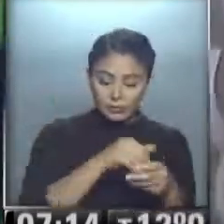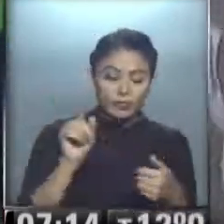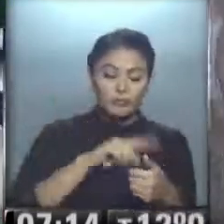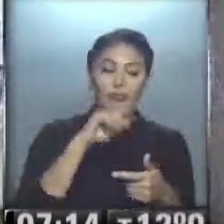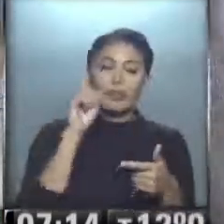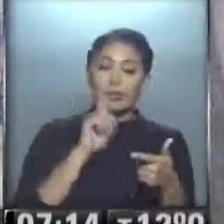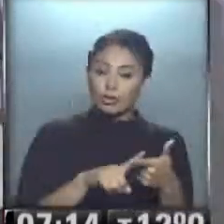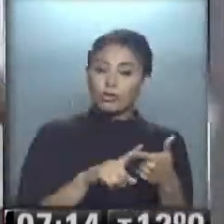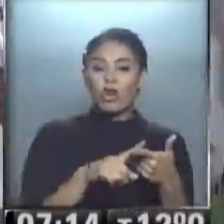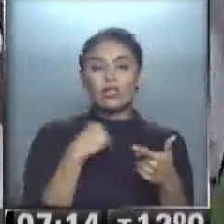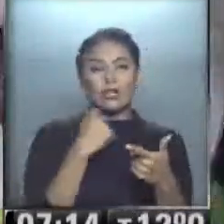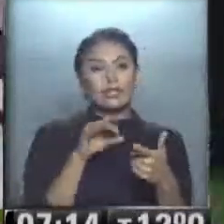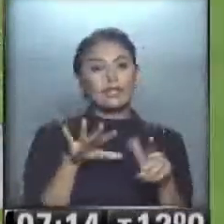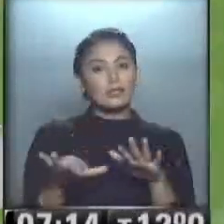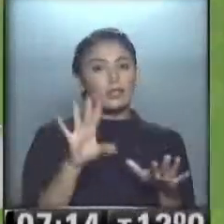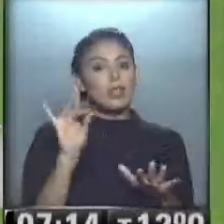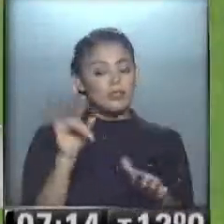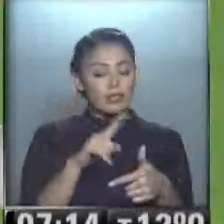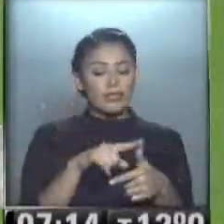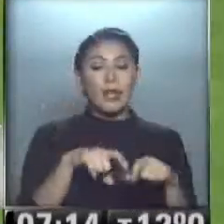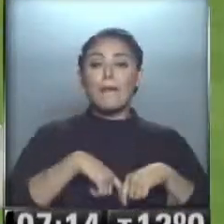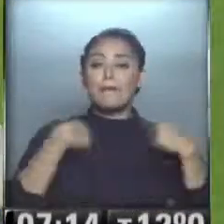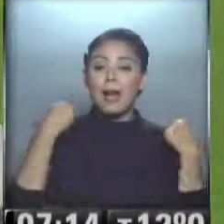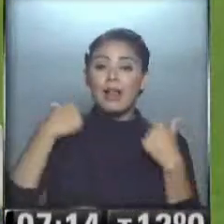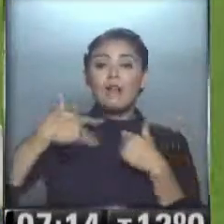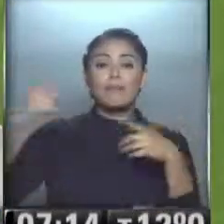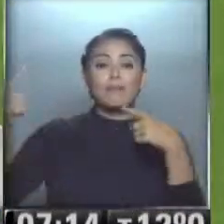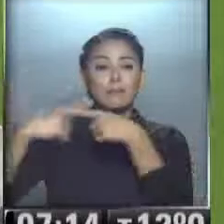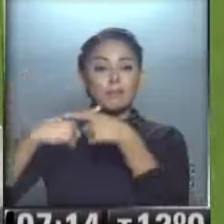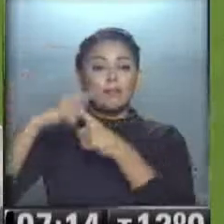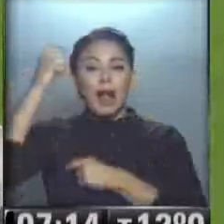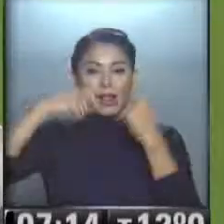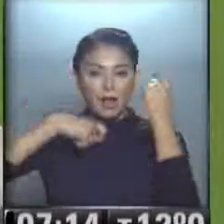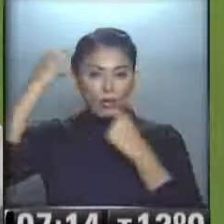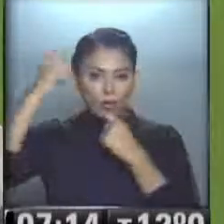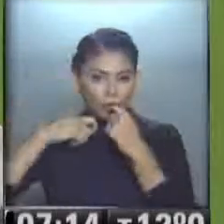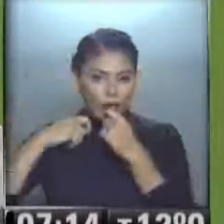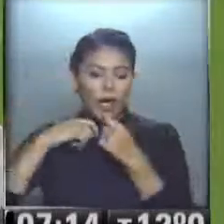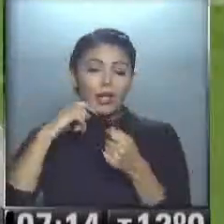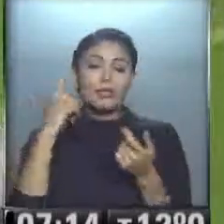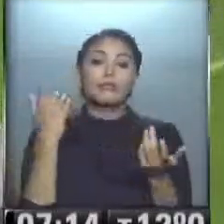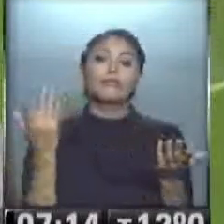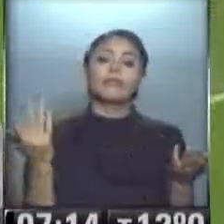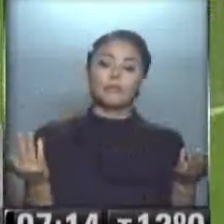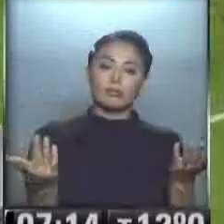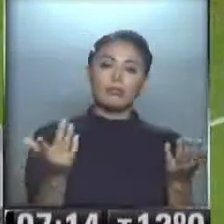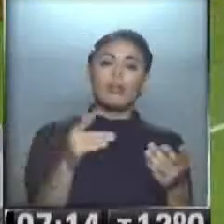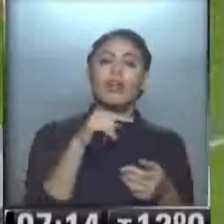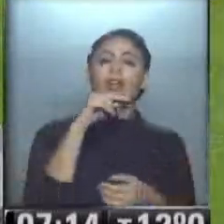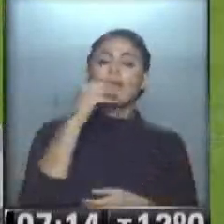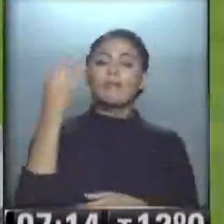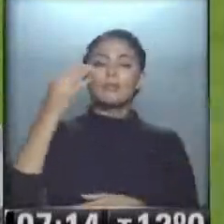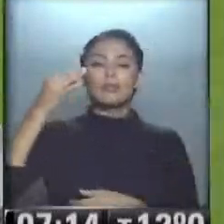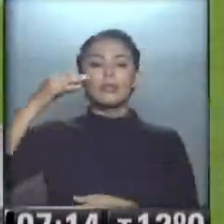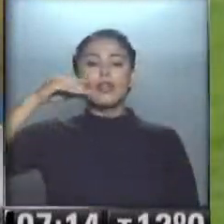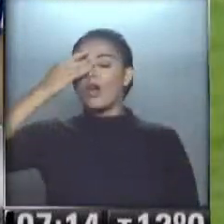la tienen bastante complicada, que van a ser Vélez en Paraguay por este incierto nacional, que no es ni Olimpia ni